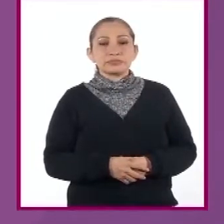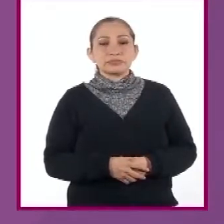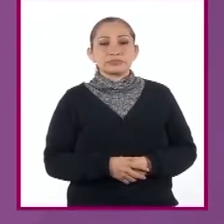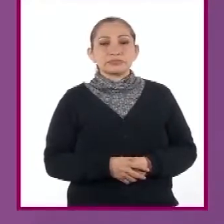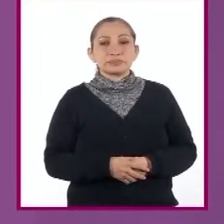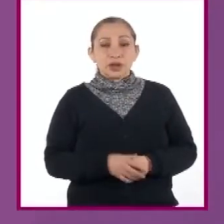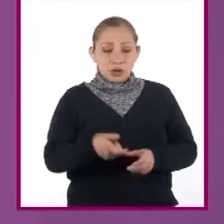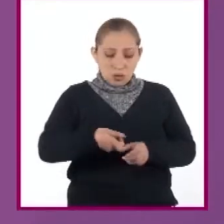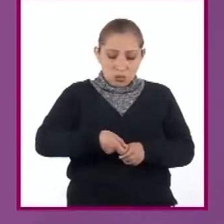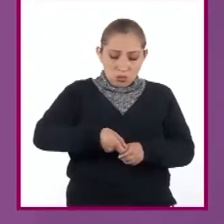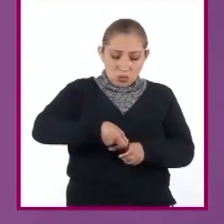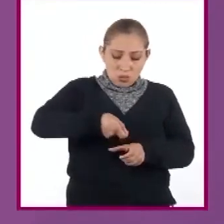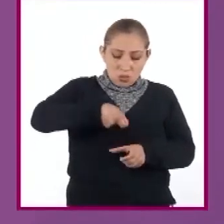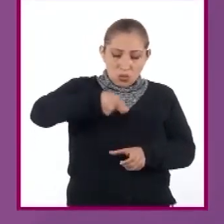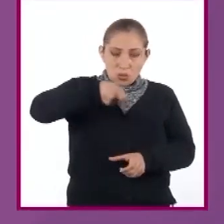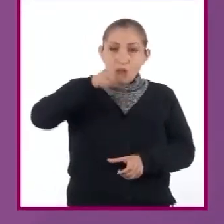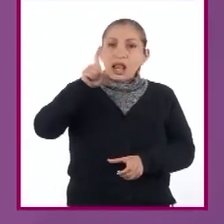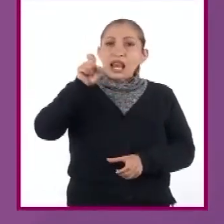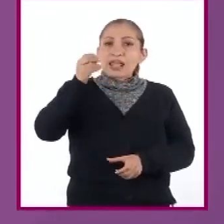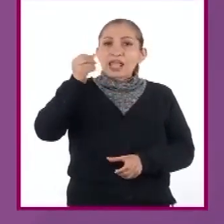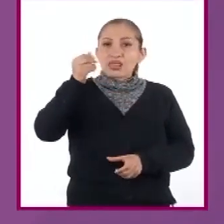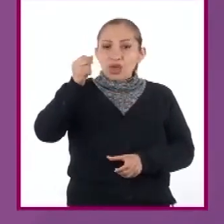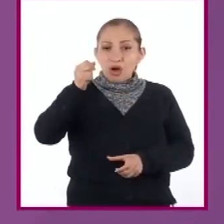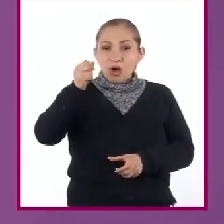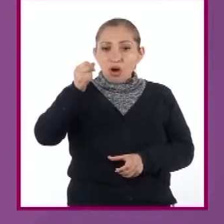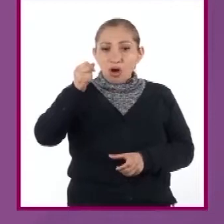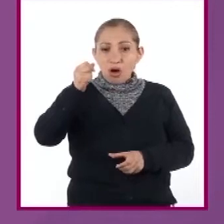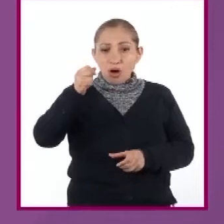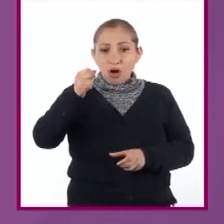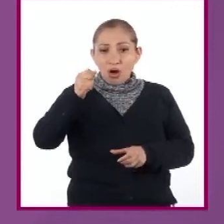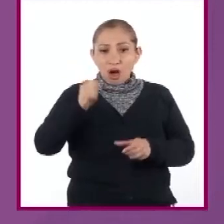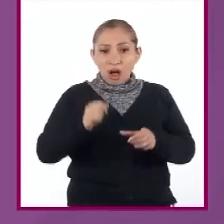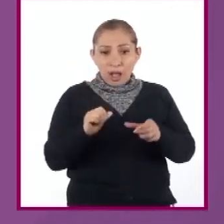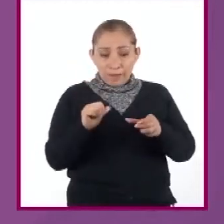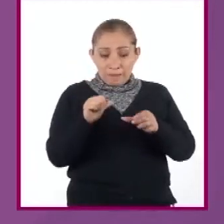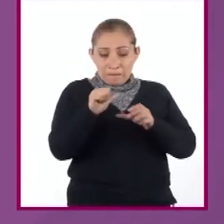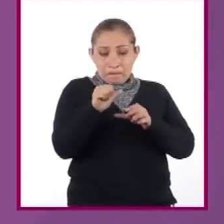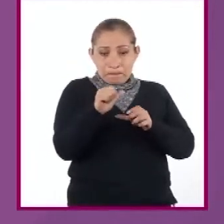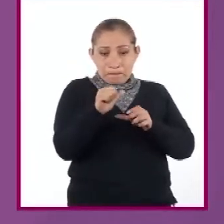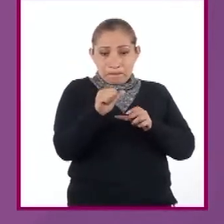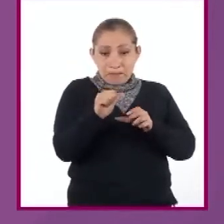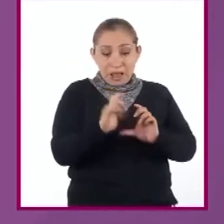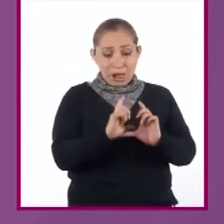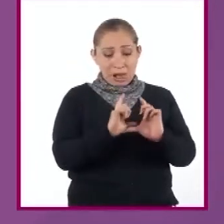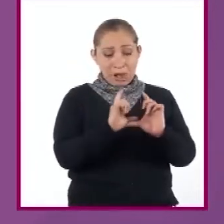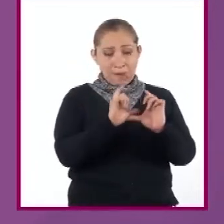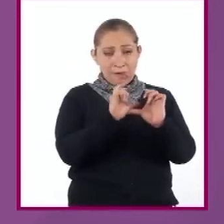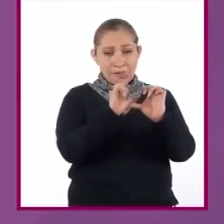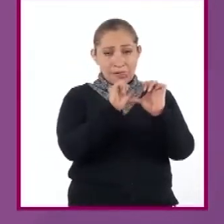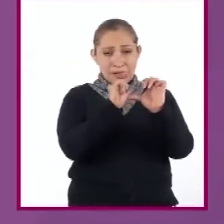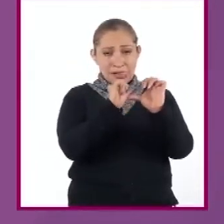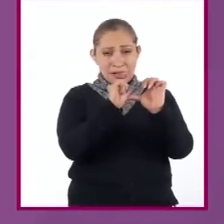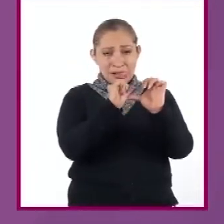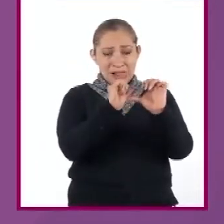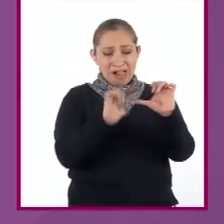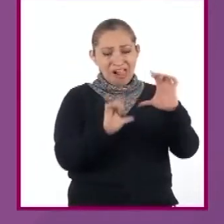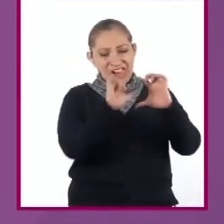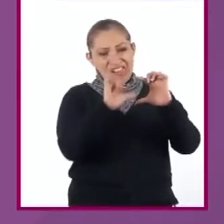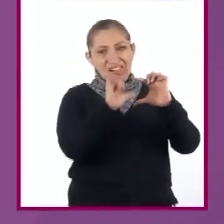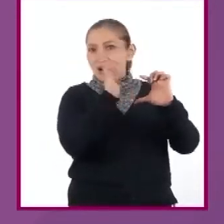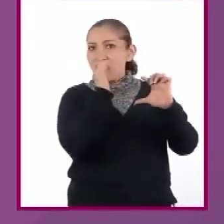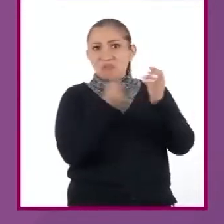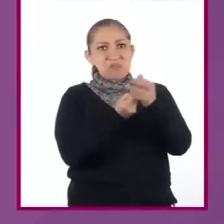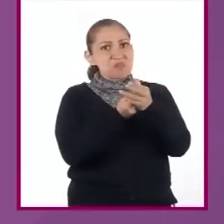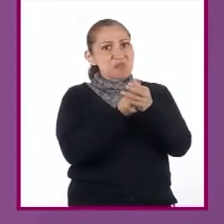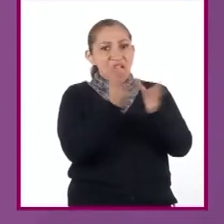Si llenamos la jeringa con un líquido y tapamos este lado para que no se salga y luego presionamos, los líquidos no se